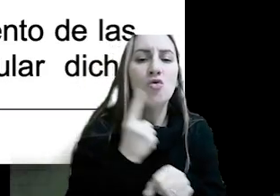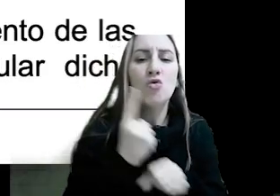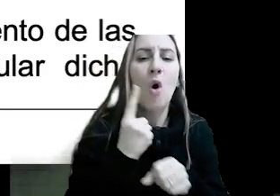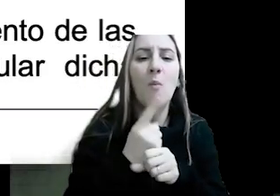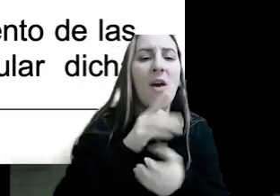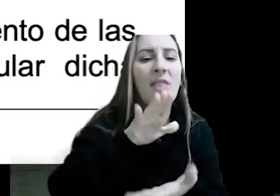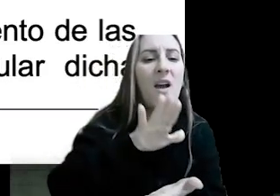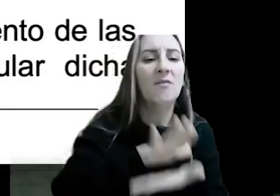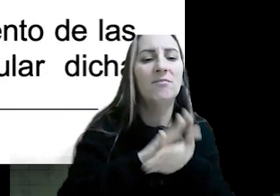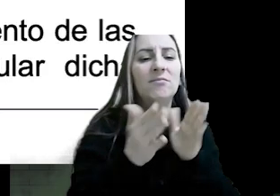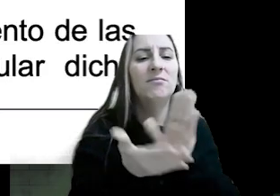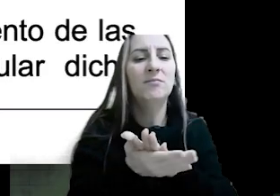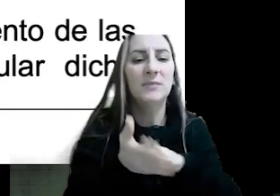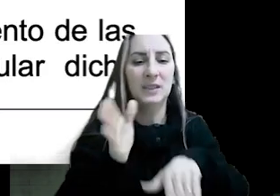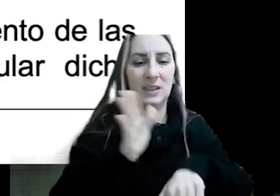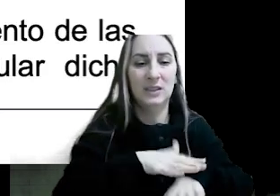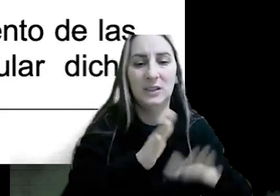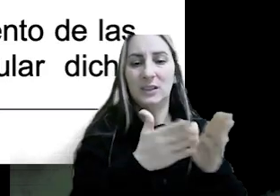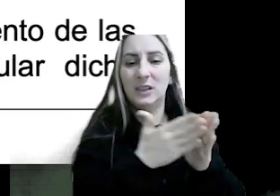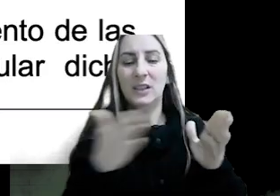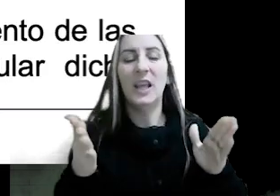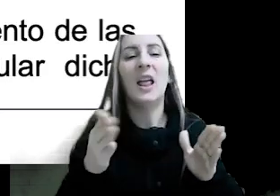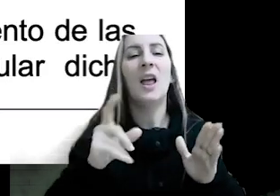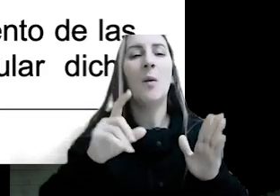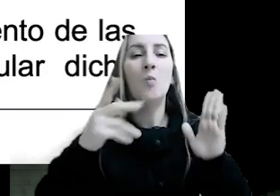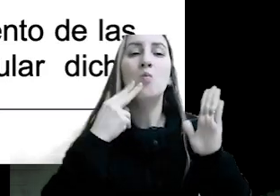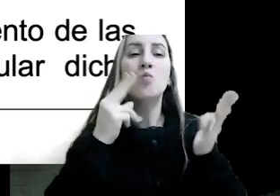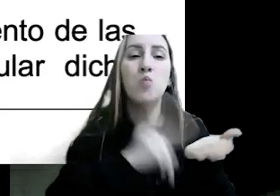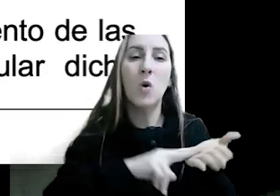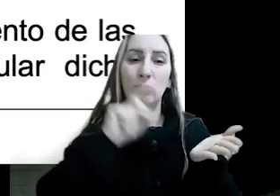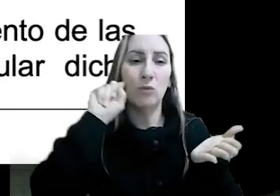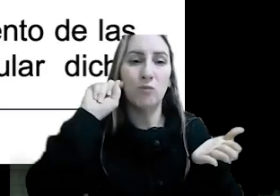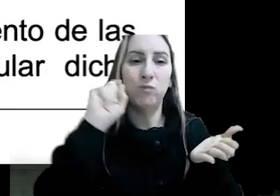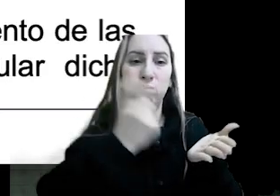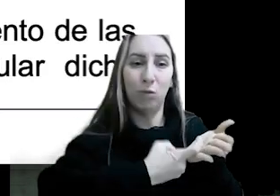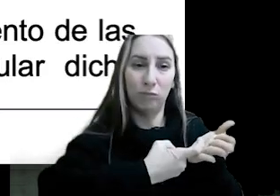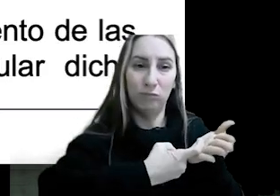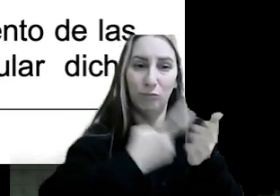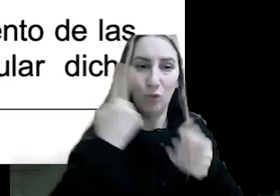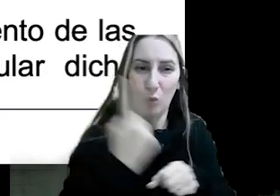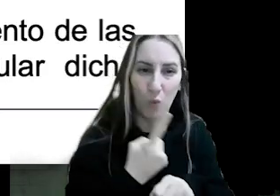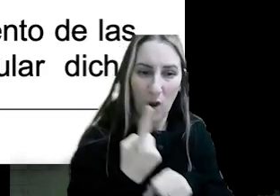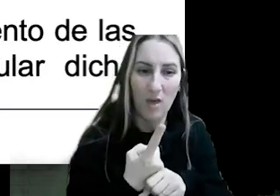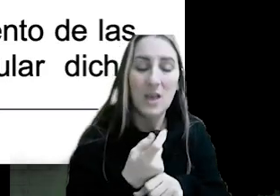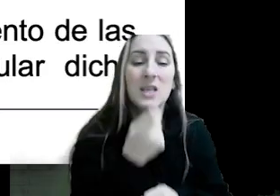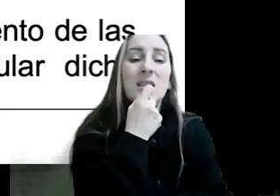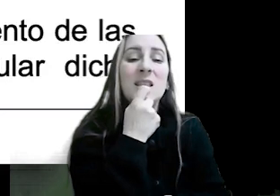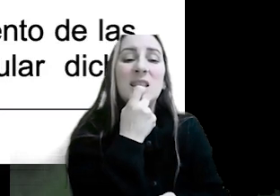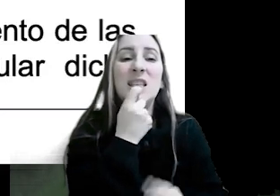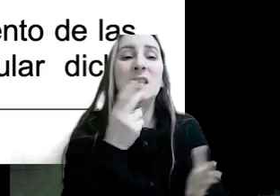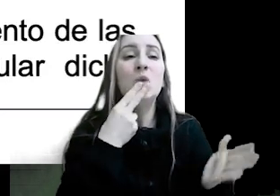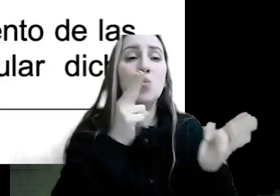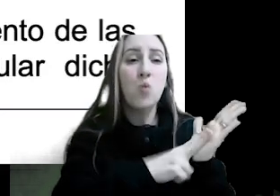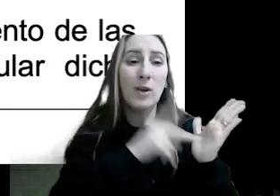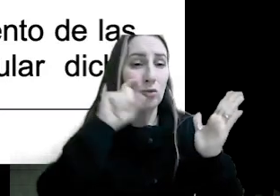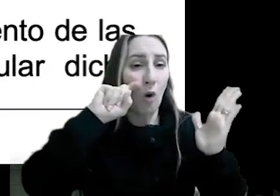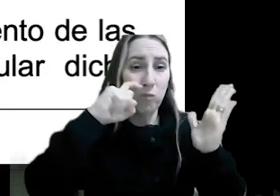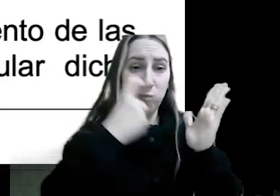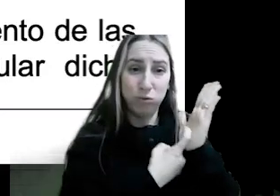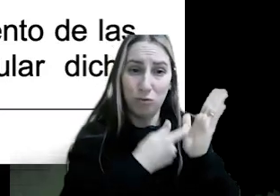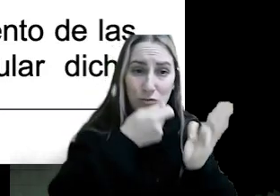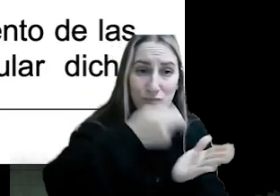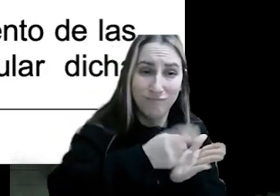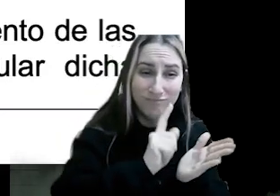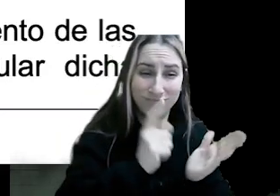equiparado analógicamente con el delito de evasión fiscal. Porque en el delito de evasión fiscal, si uno cuando evade un impuesto, lo